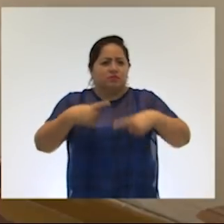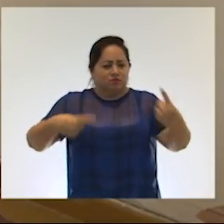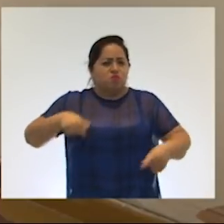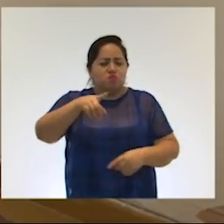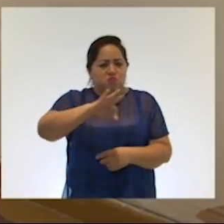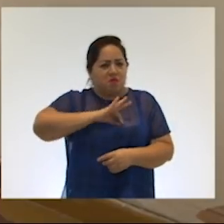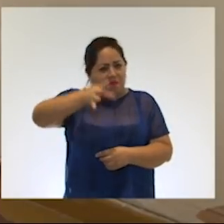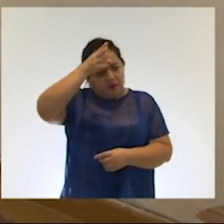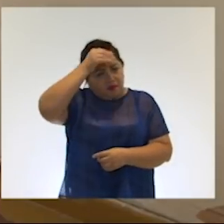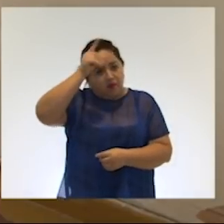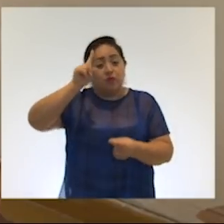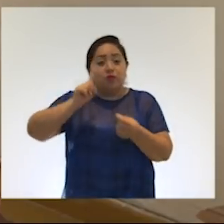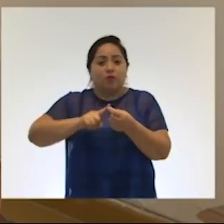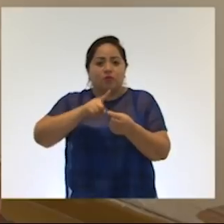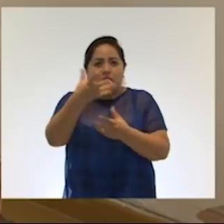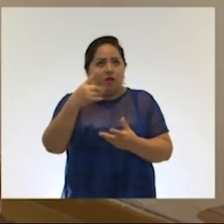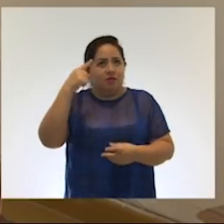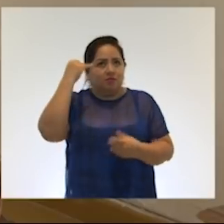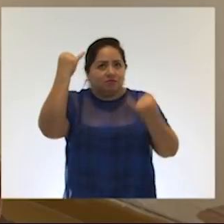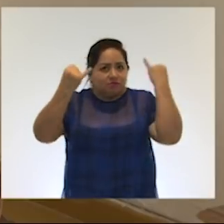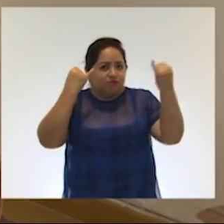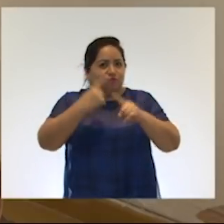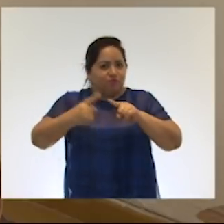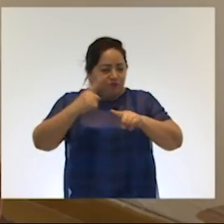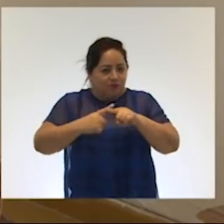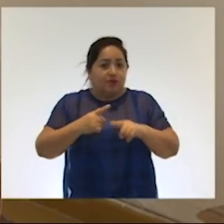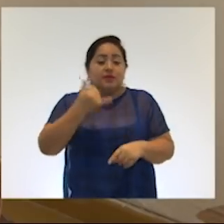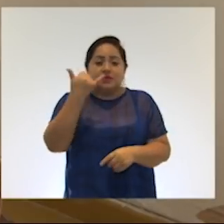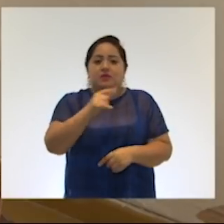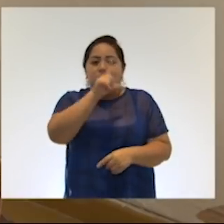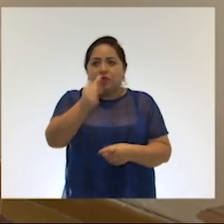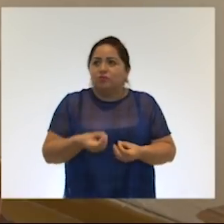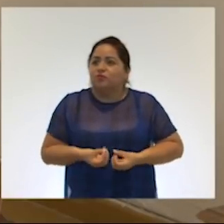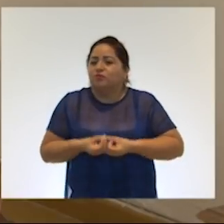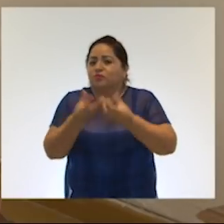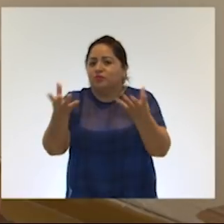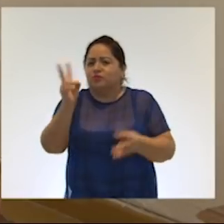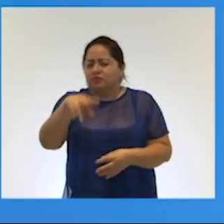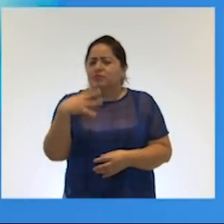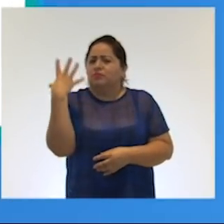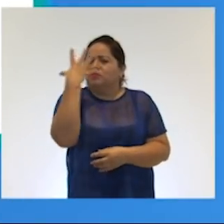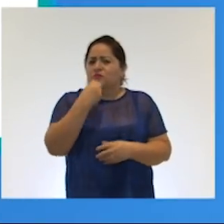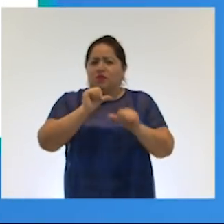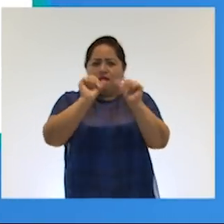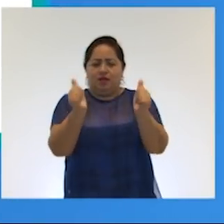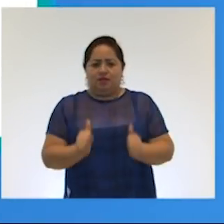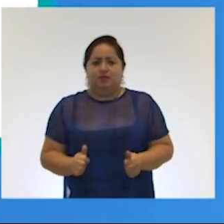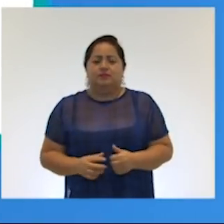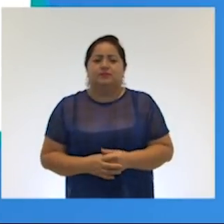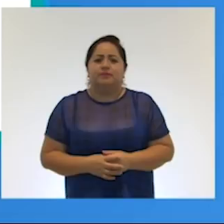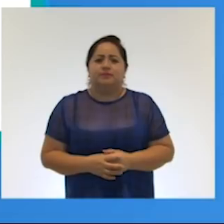sinfónica, donde desarrollarás la creatividad y compartirás este maravilloso arte.